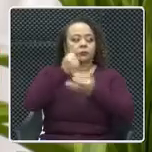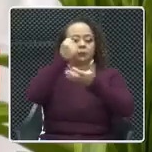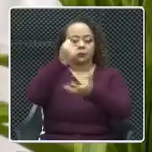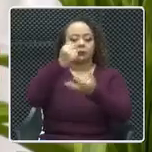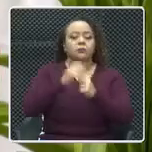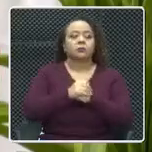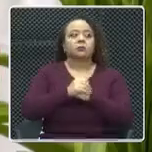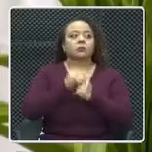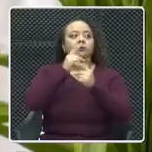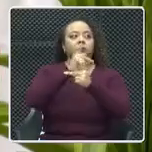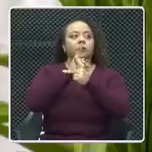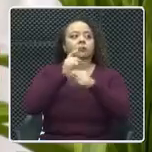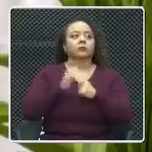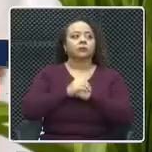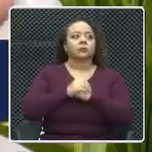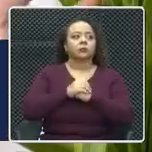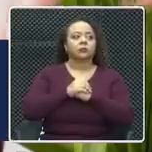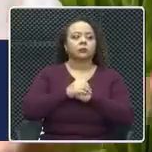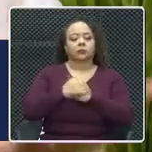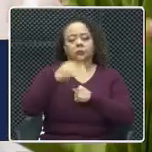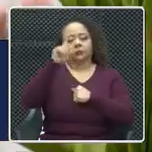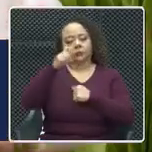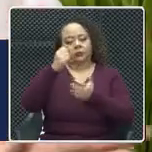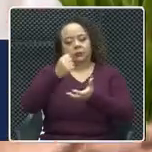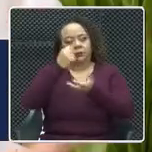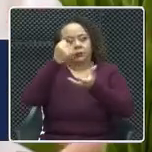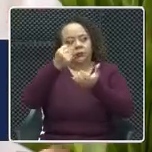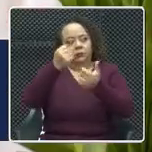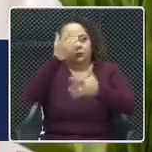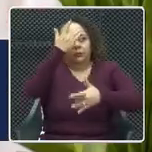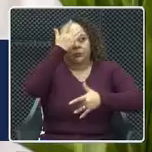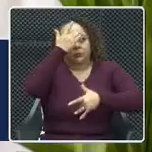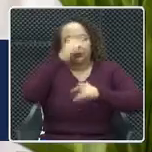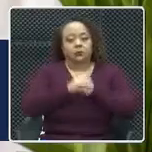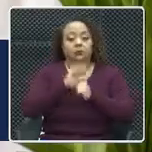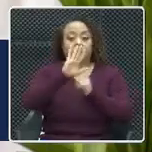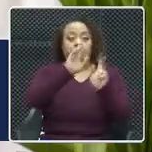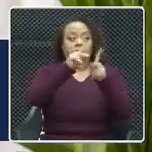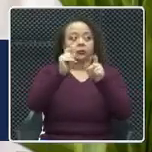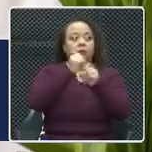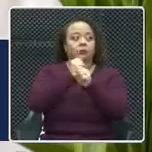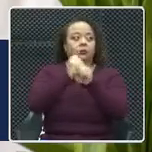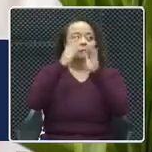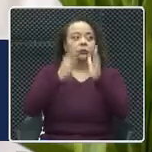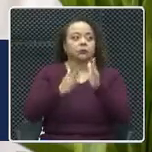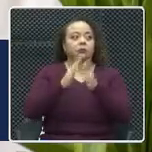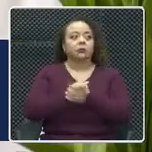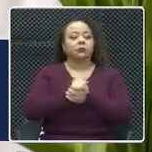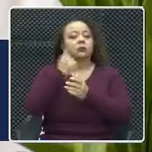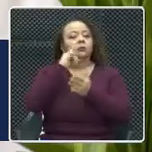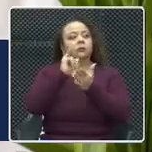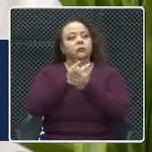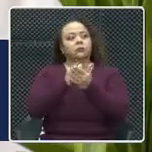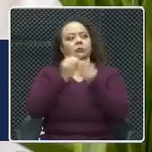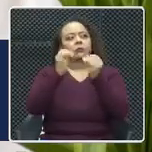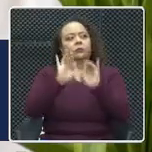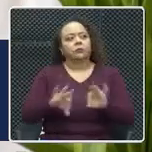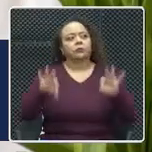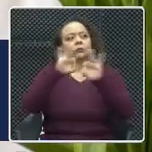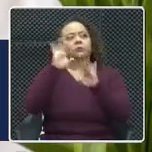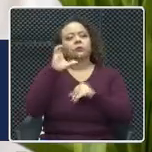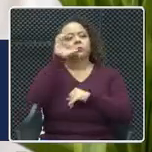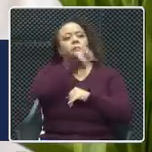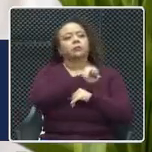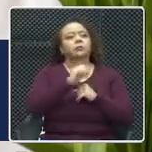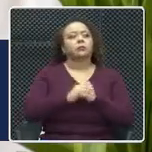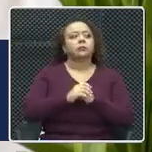invierta en prevención a que tenga que invertir en la enfermedad de sus personas uh-huh. trabajadoras. Por eso es súper importante